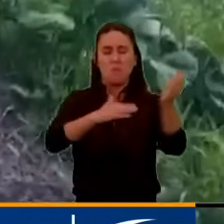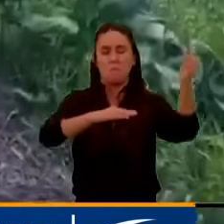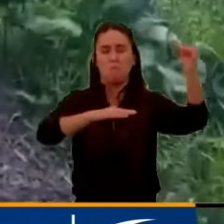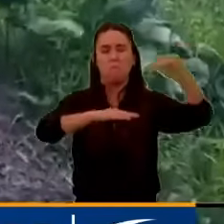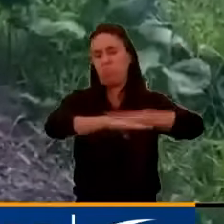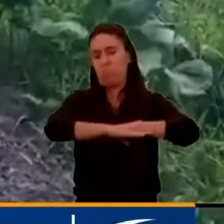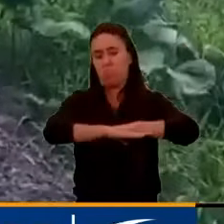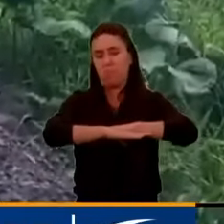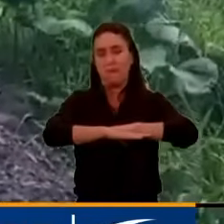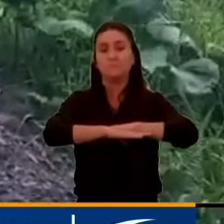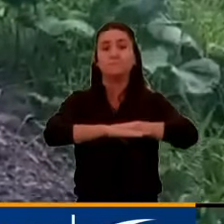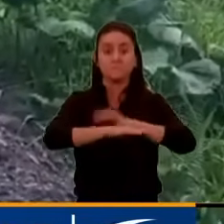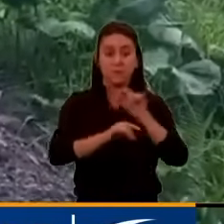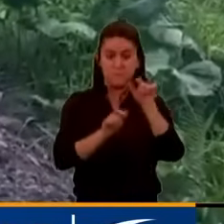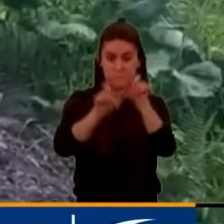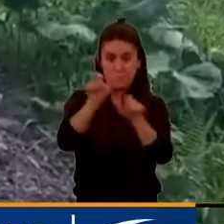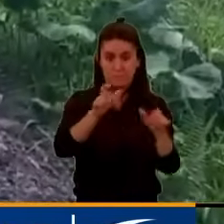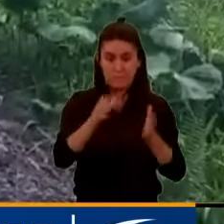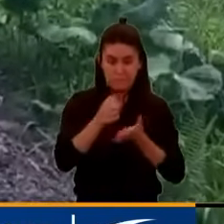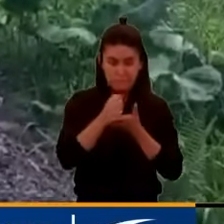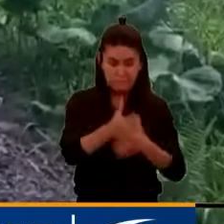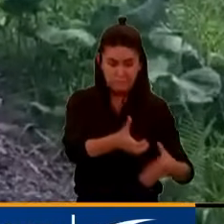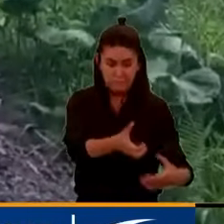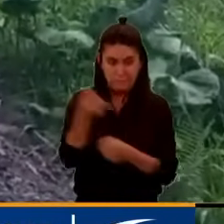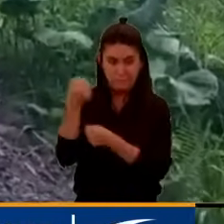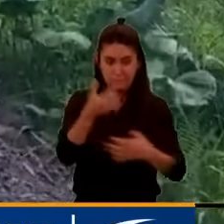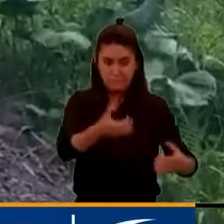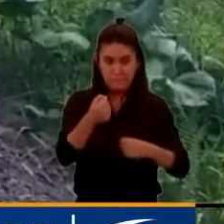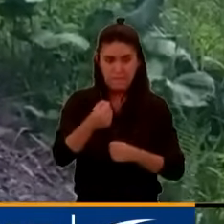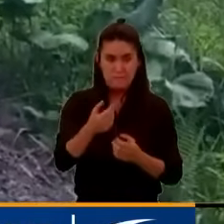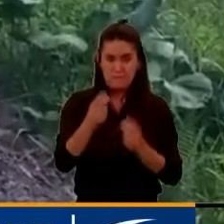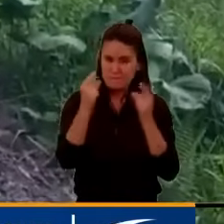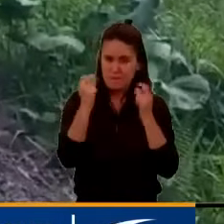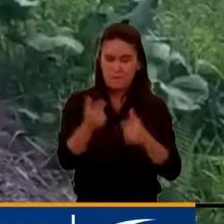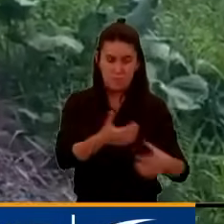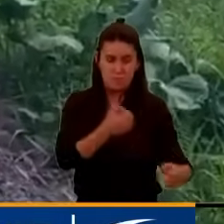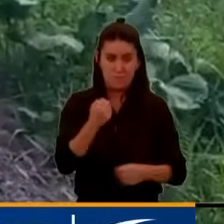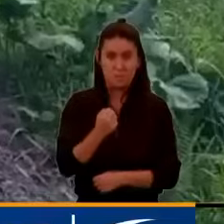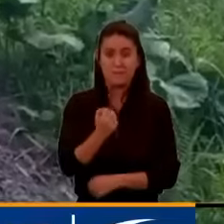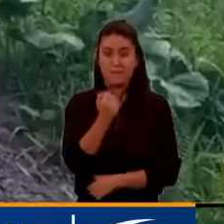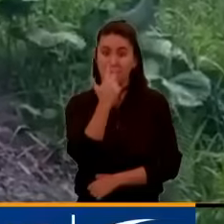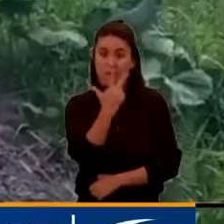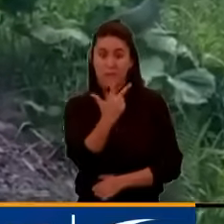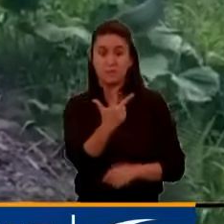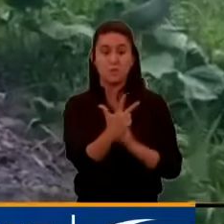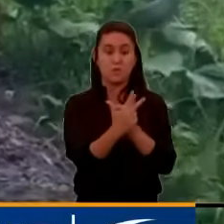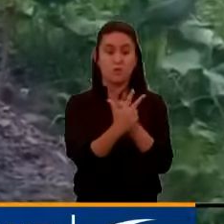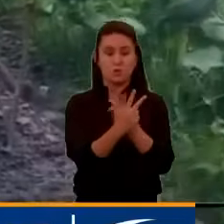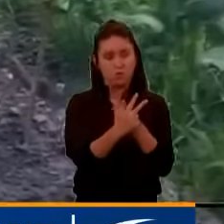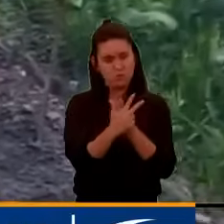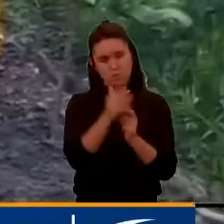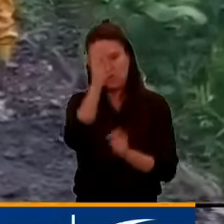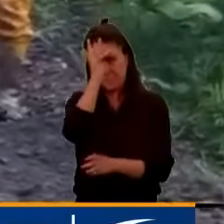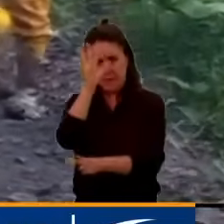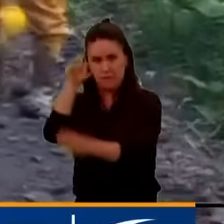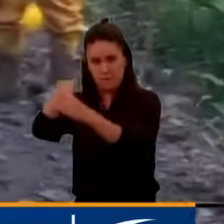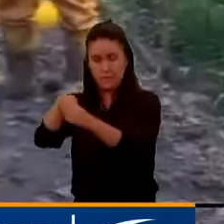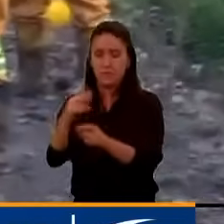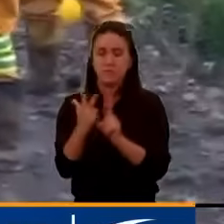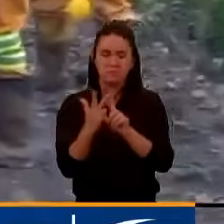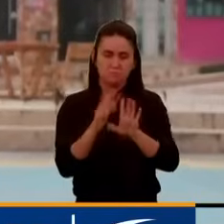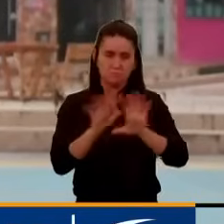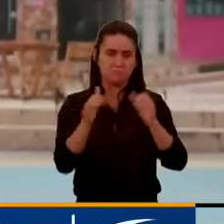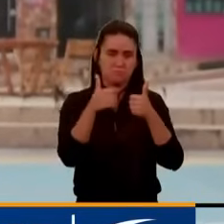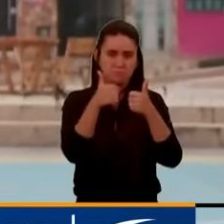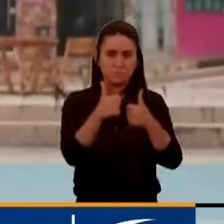carro. Las personas fueron auxiliadas rápidamente. 2 de los 3 ocupantes debieron ser llevados a un centro médico.